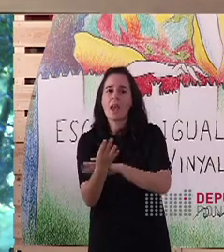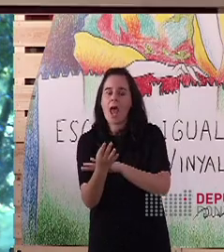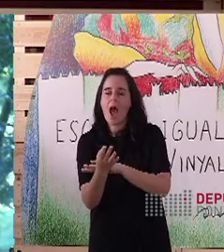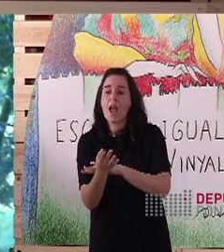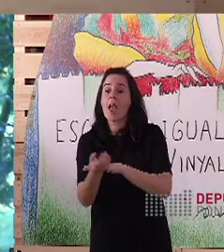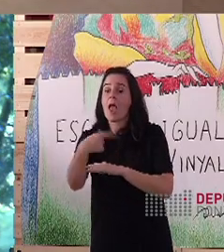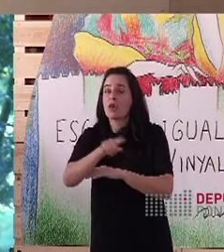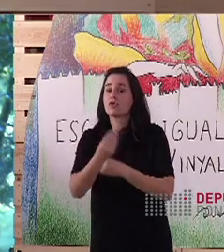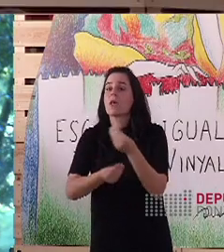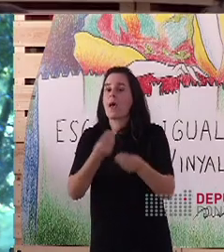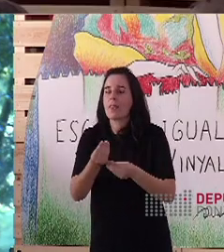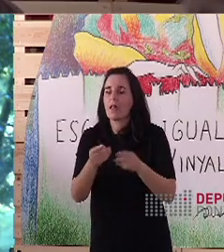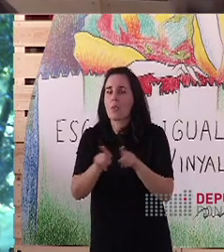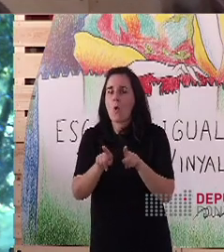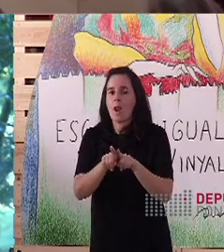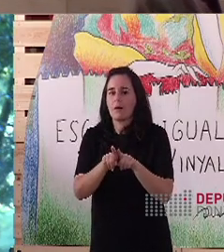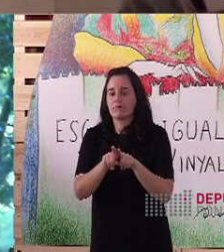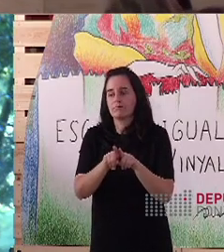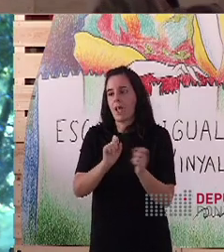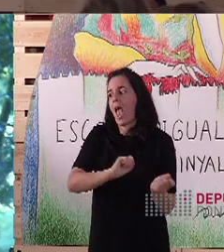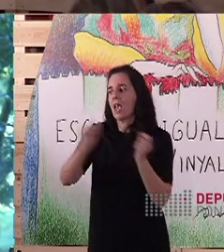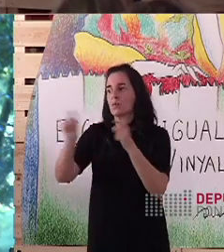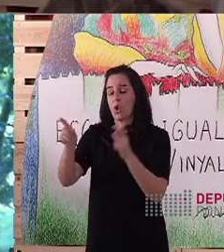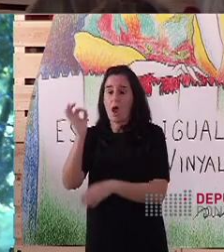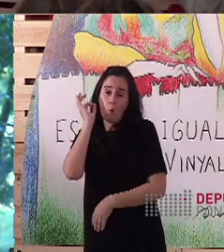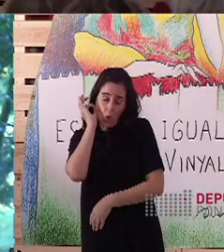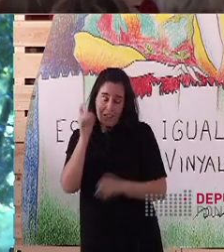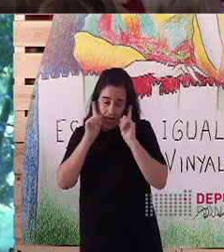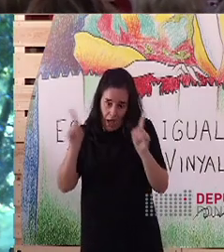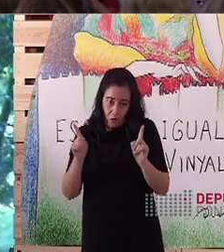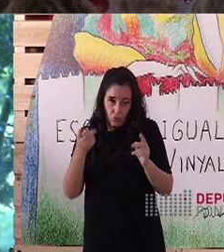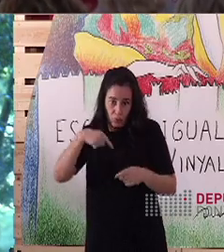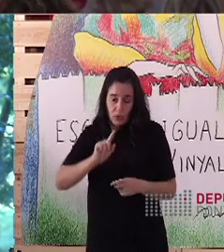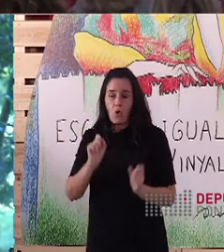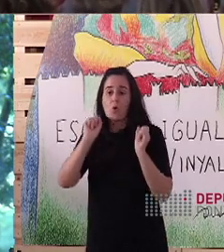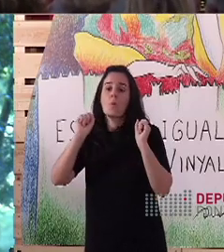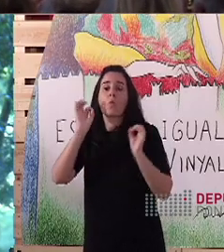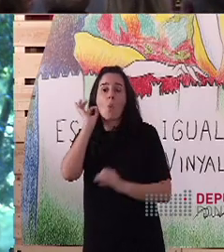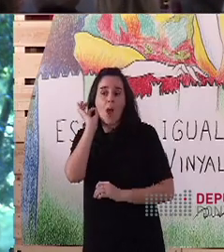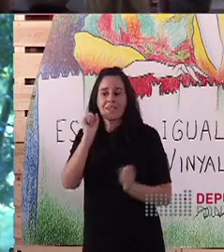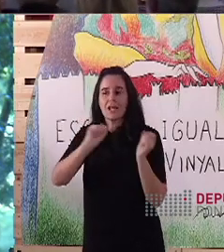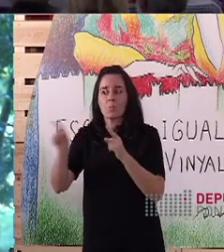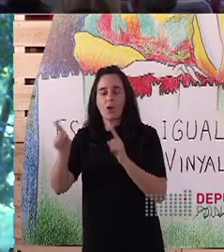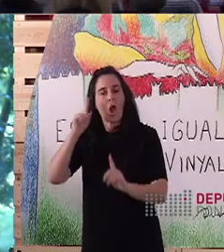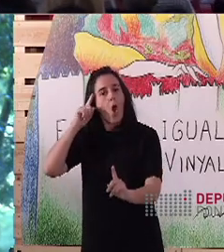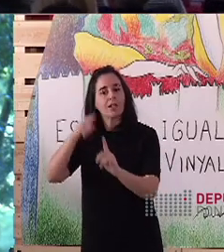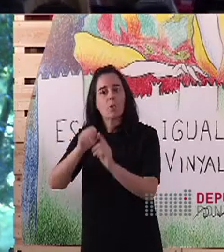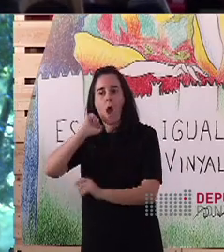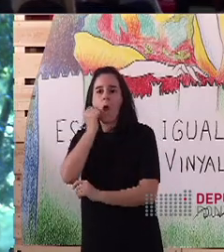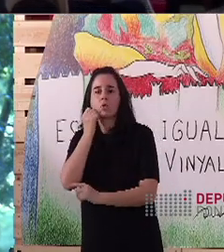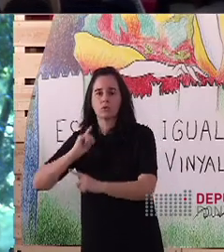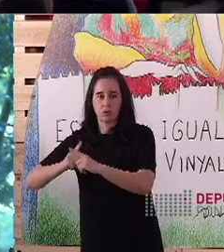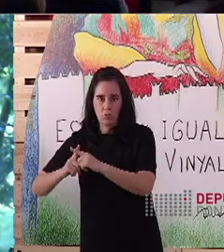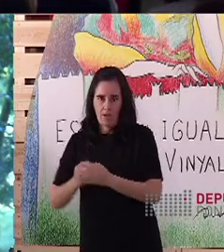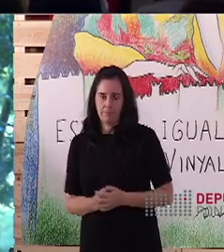exporta, en este caso concreto, las mujeres para la explotación sexual. Para que sepáis cómo funciona esto, os voy a